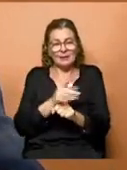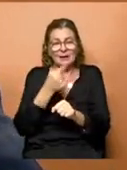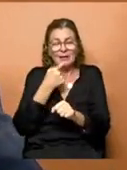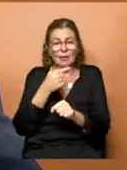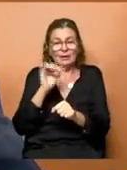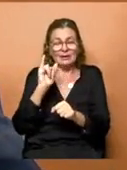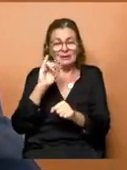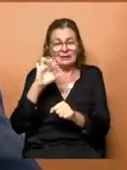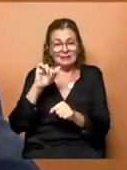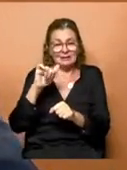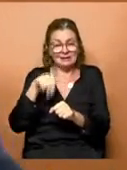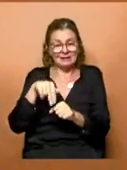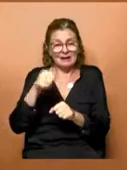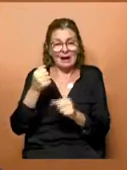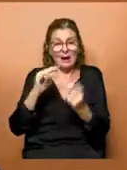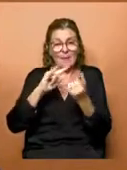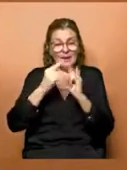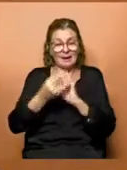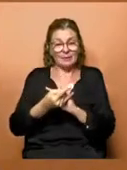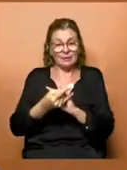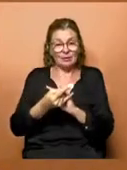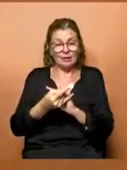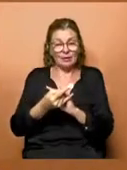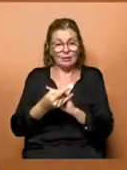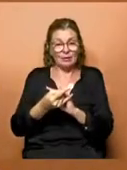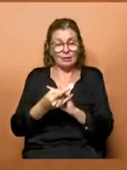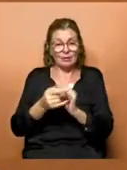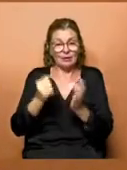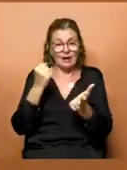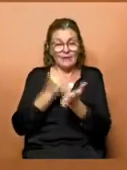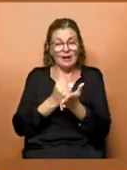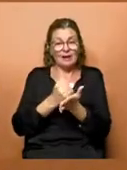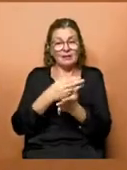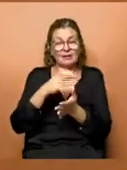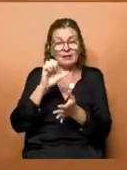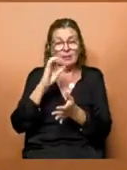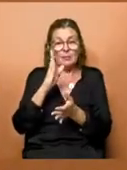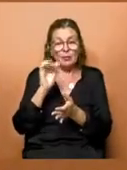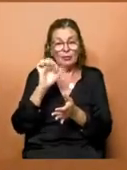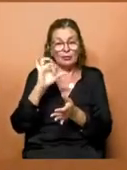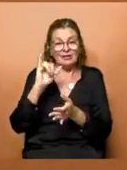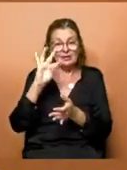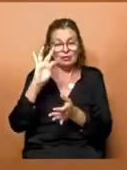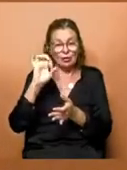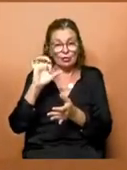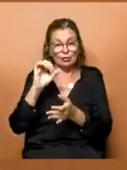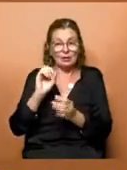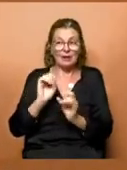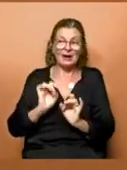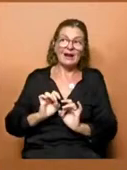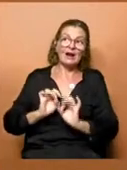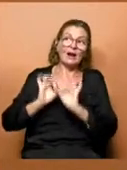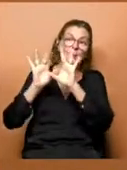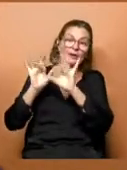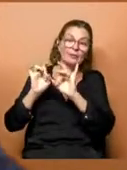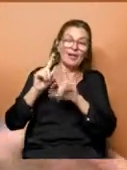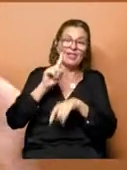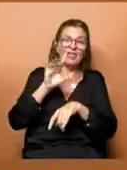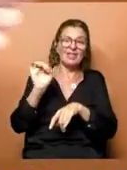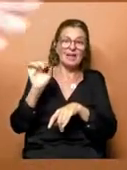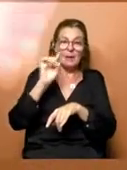Cristina porque fue un planteo en el Parlamento, que era grabar los depósitos de los uruguayos en el exterior. 10.000 millones de dólares.